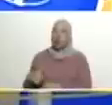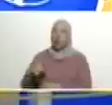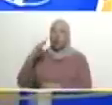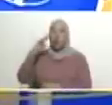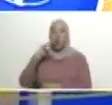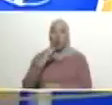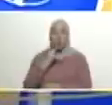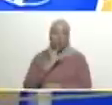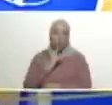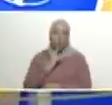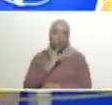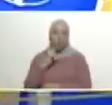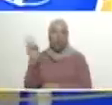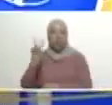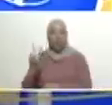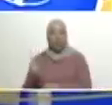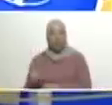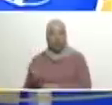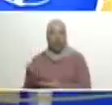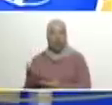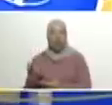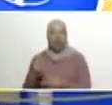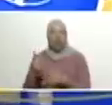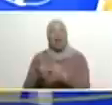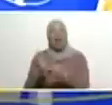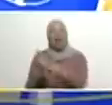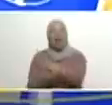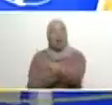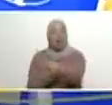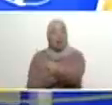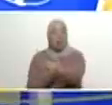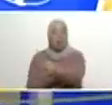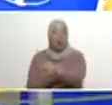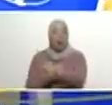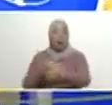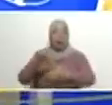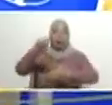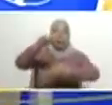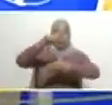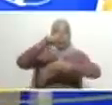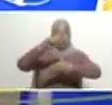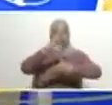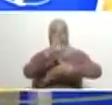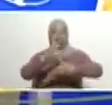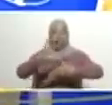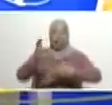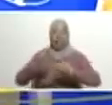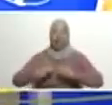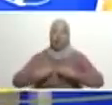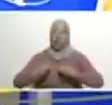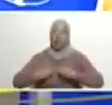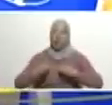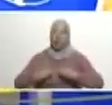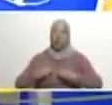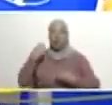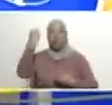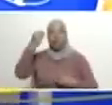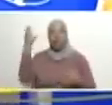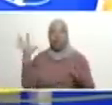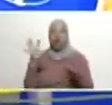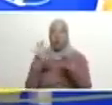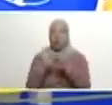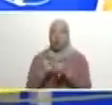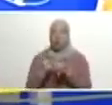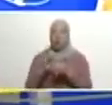bolivarianos, somos hermanos del Caribe. En todas las circunstancias que nos toque vivir, creemos en la unión del